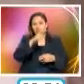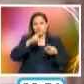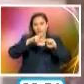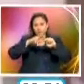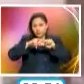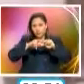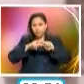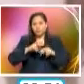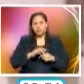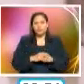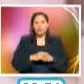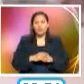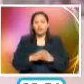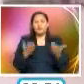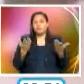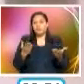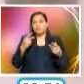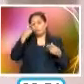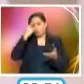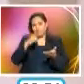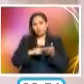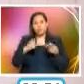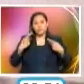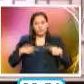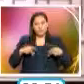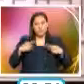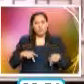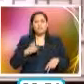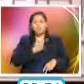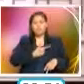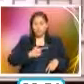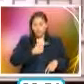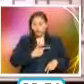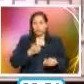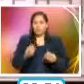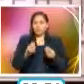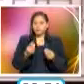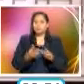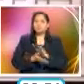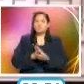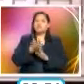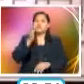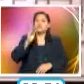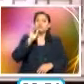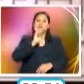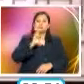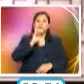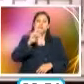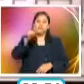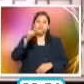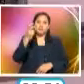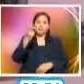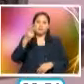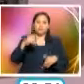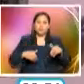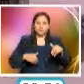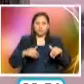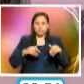petate y demás, ¿no? Sí. Entonces yo creo que a la gente le va a gustar mucho ir a ver estas obras y ver